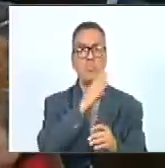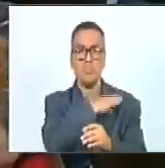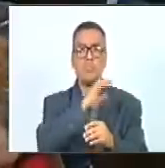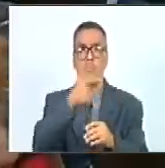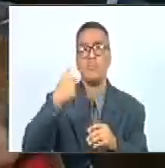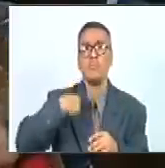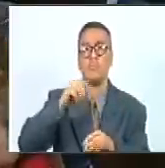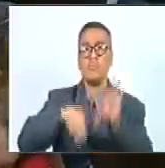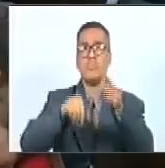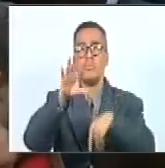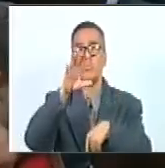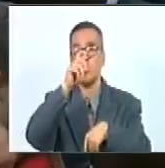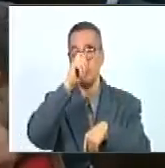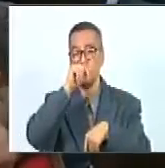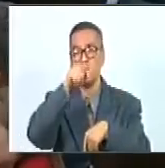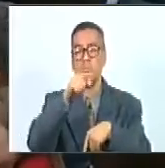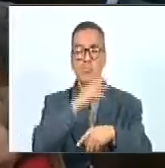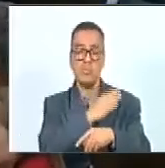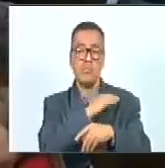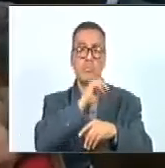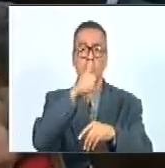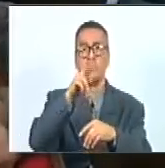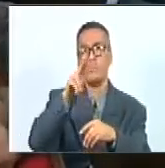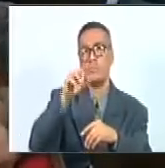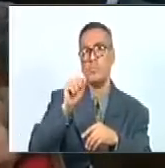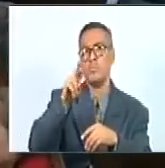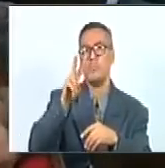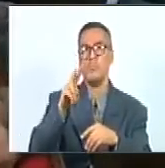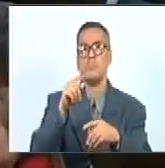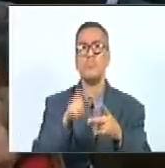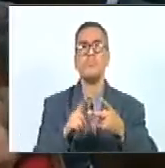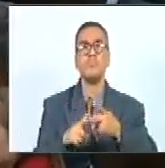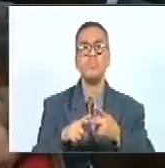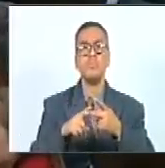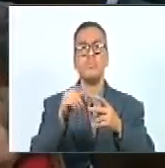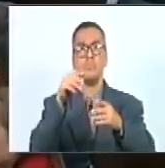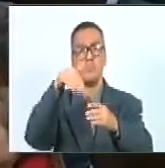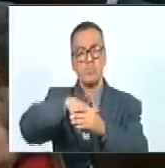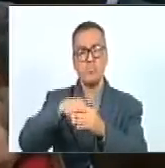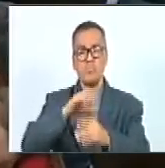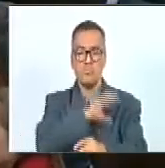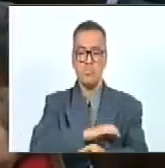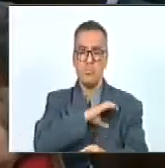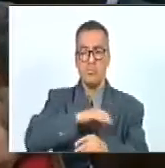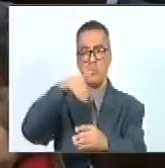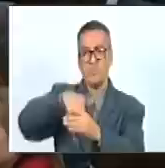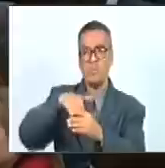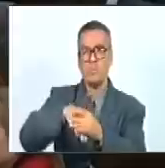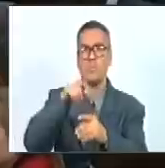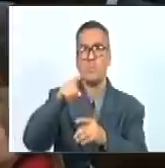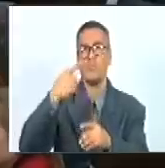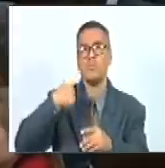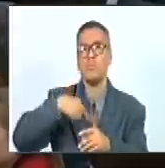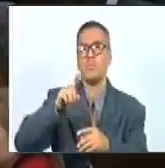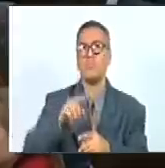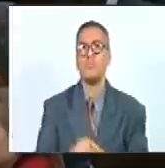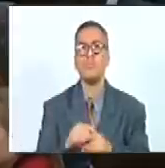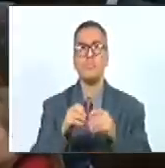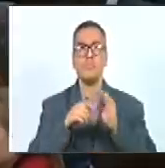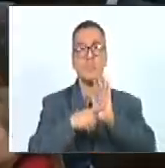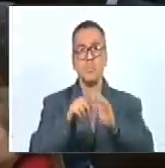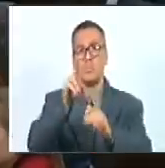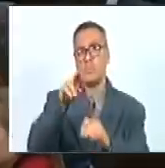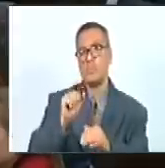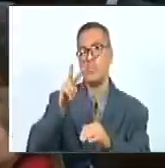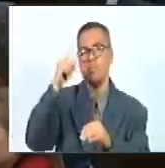tiene 15 años ejerciendo el poder arbitrariamente en la UCV. Allá la comisión electoral. Pero el espíritu